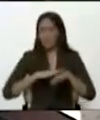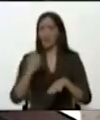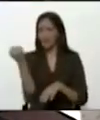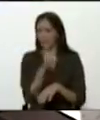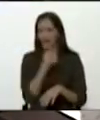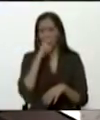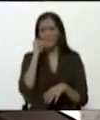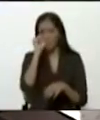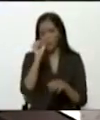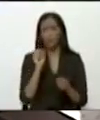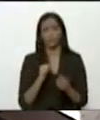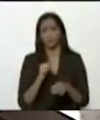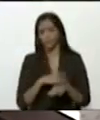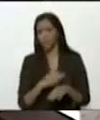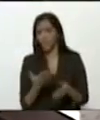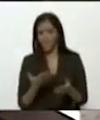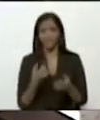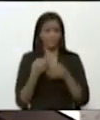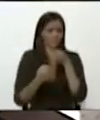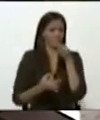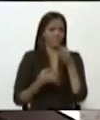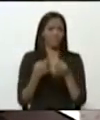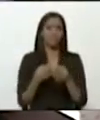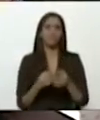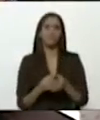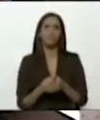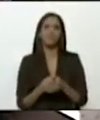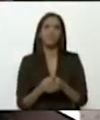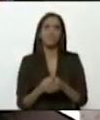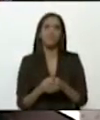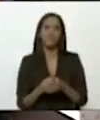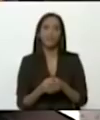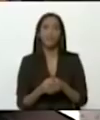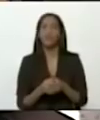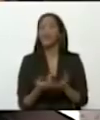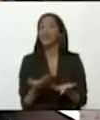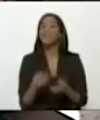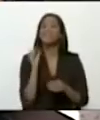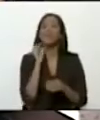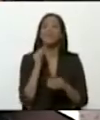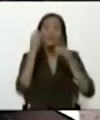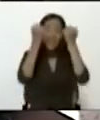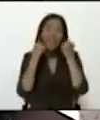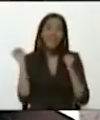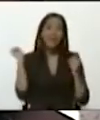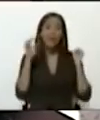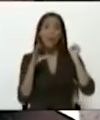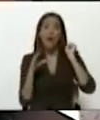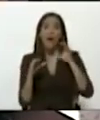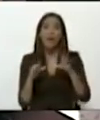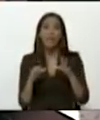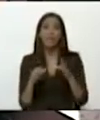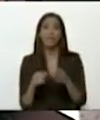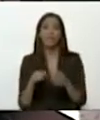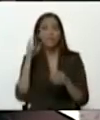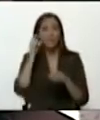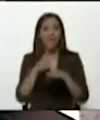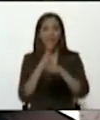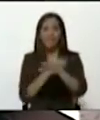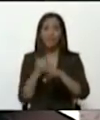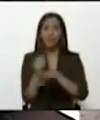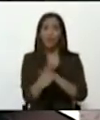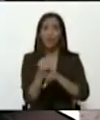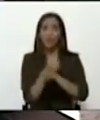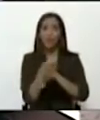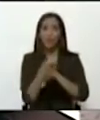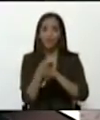Nicolás Maduro. Si tocaron a Pacheco en el momento de la guarima, en el momento de los días previos del golpe.